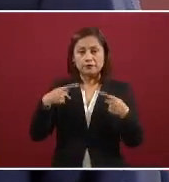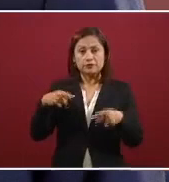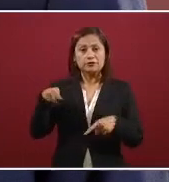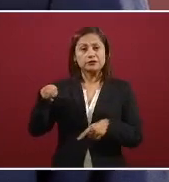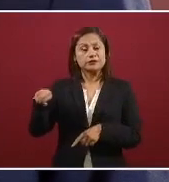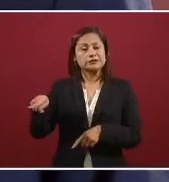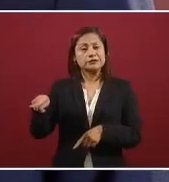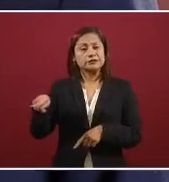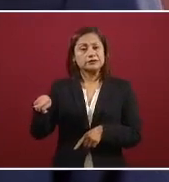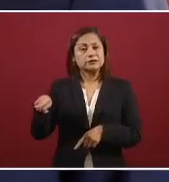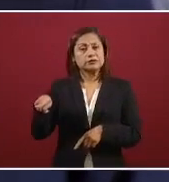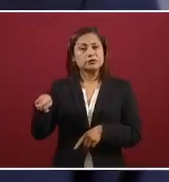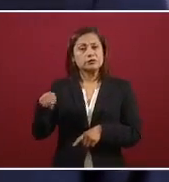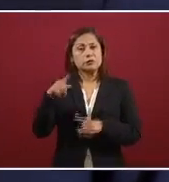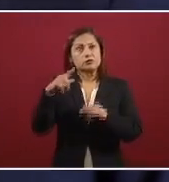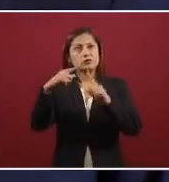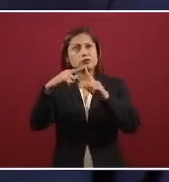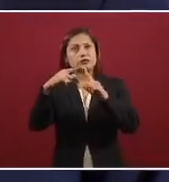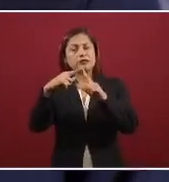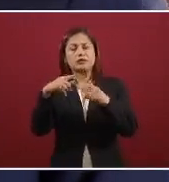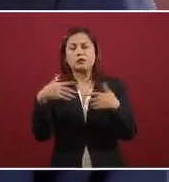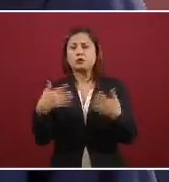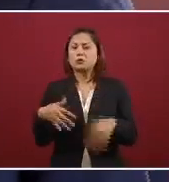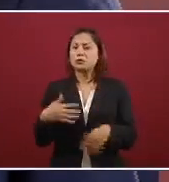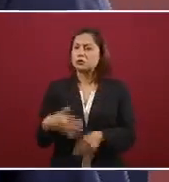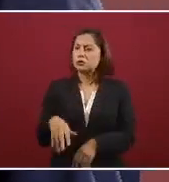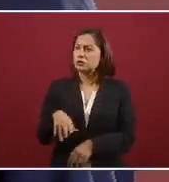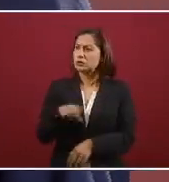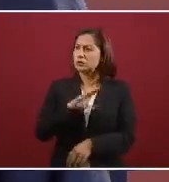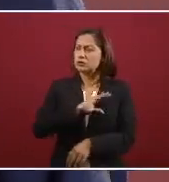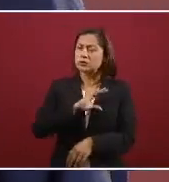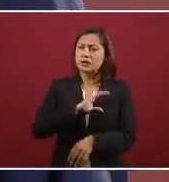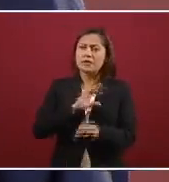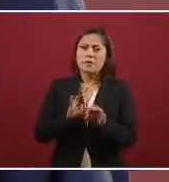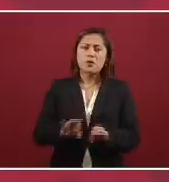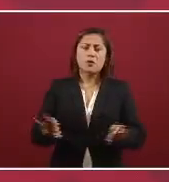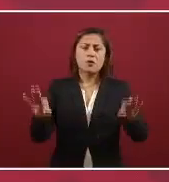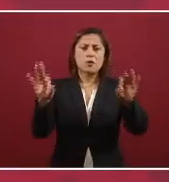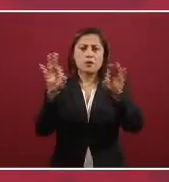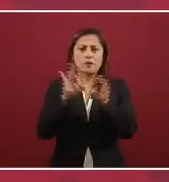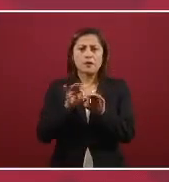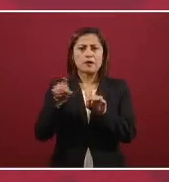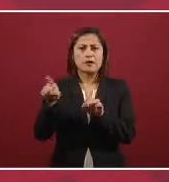algo muy importante, es un centro cultural,